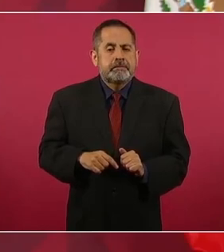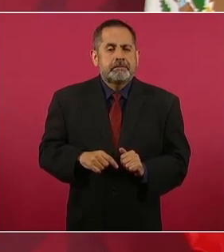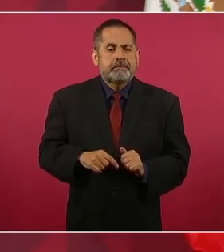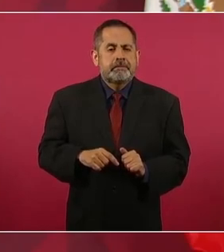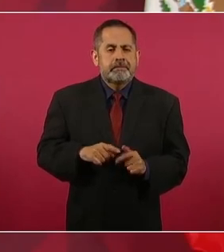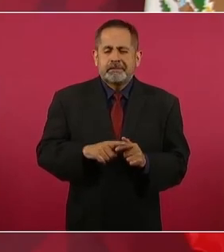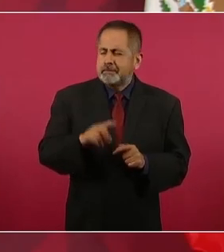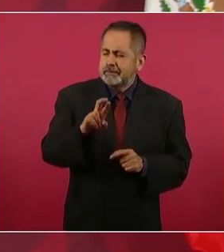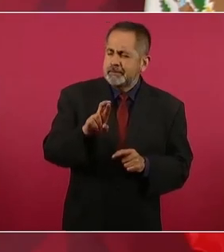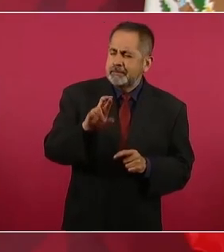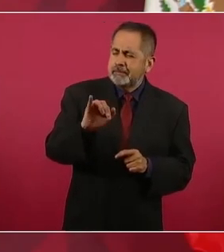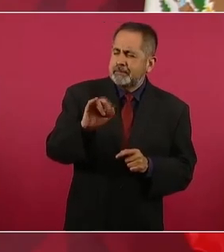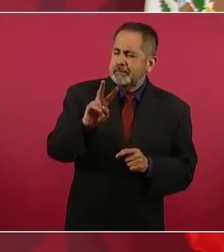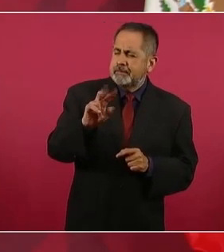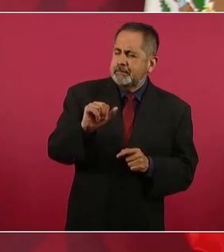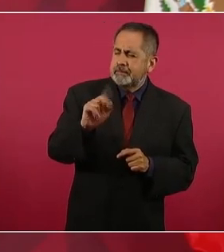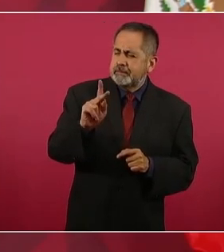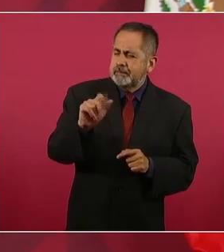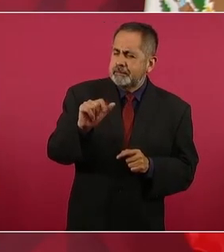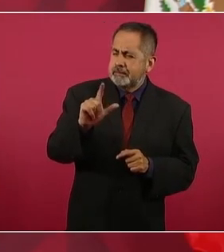Rima Palacio,